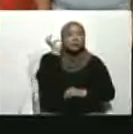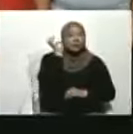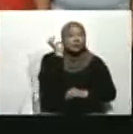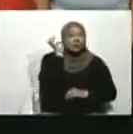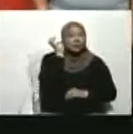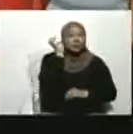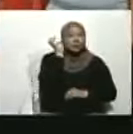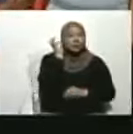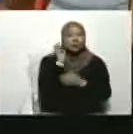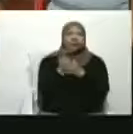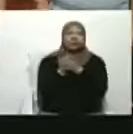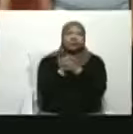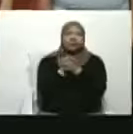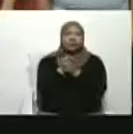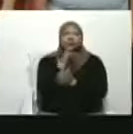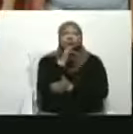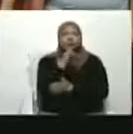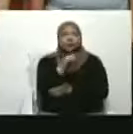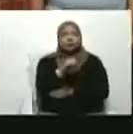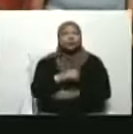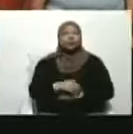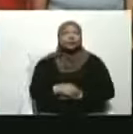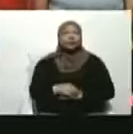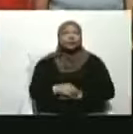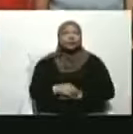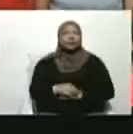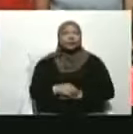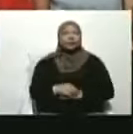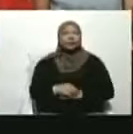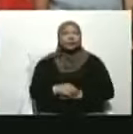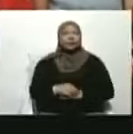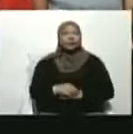compañeras Les informo